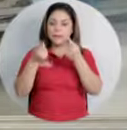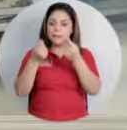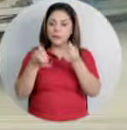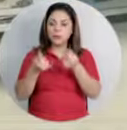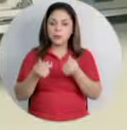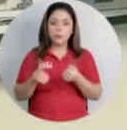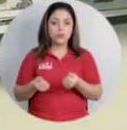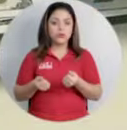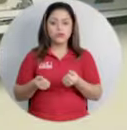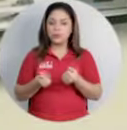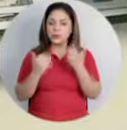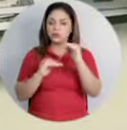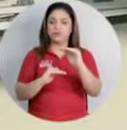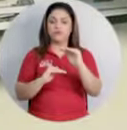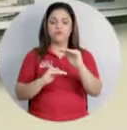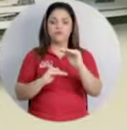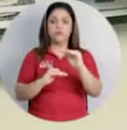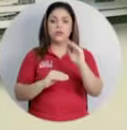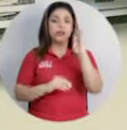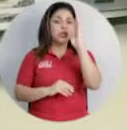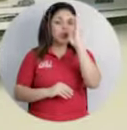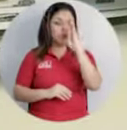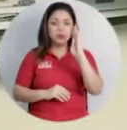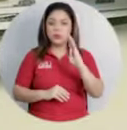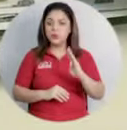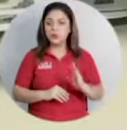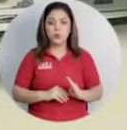ajustado, nunca llevemos,